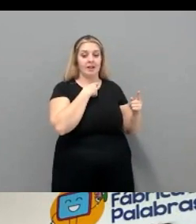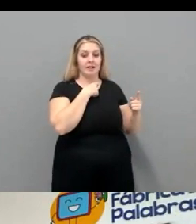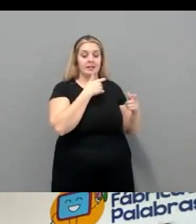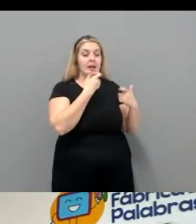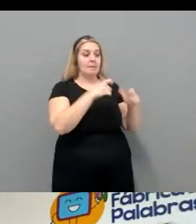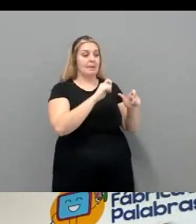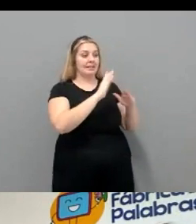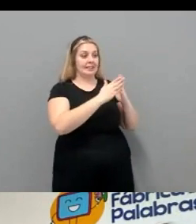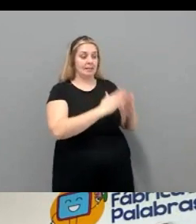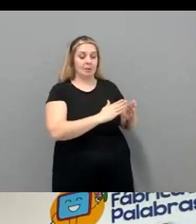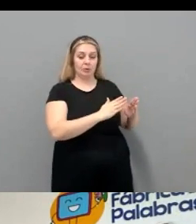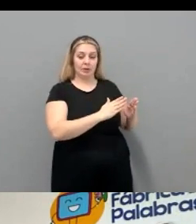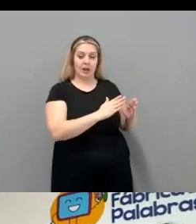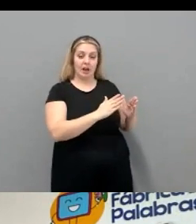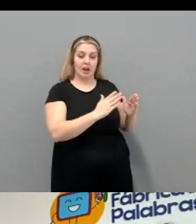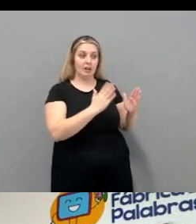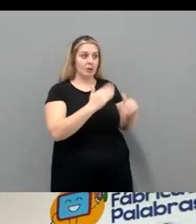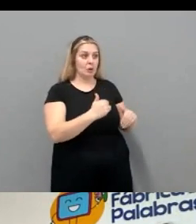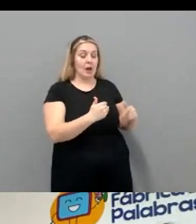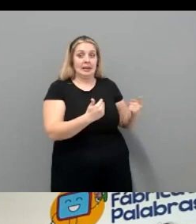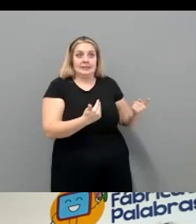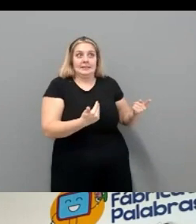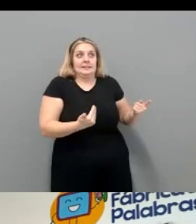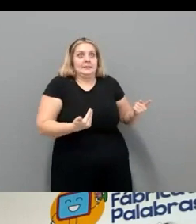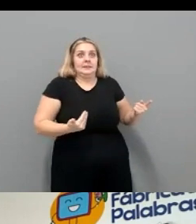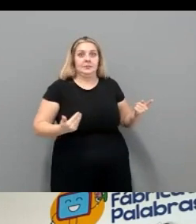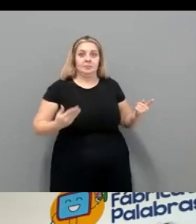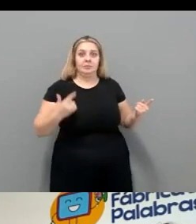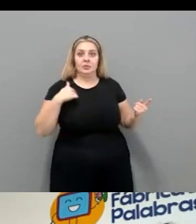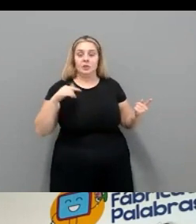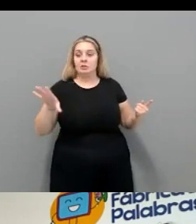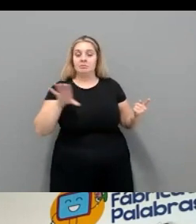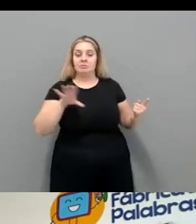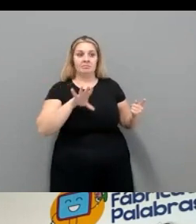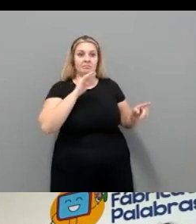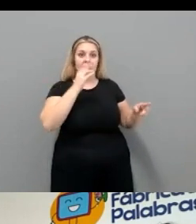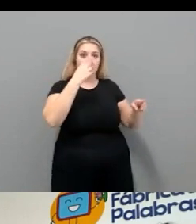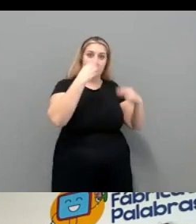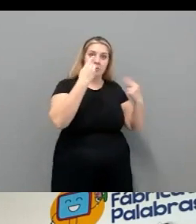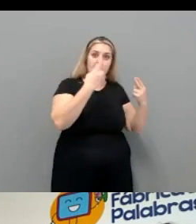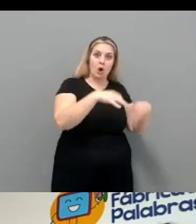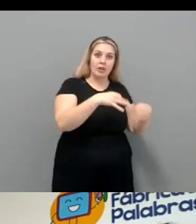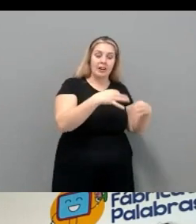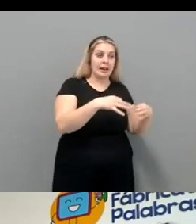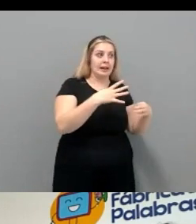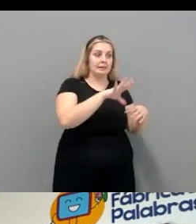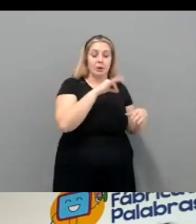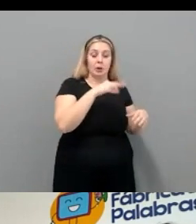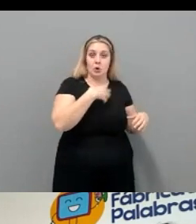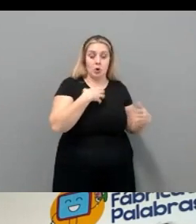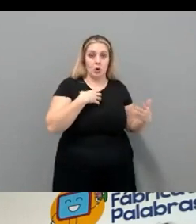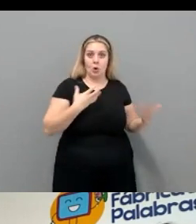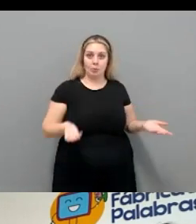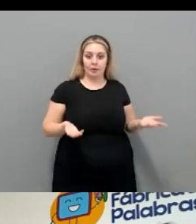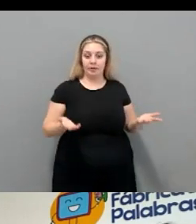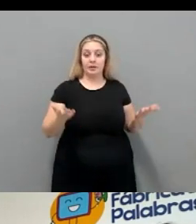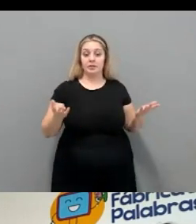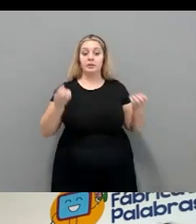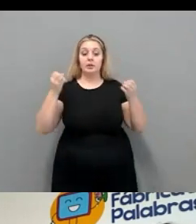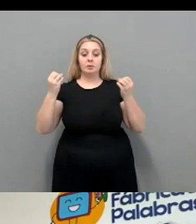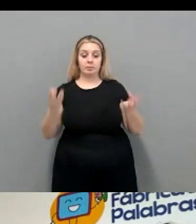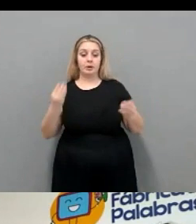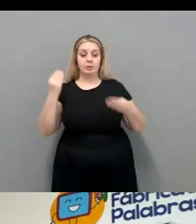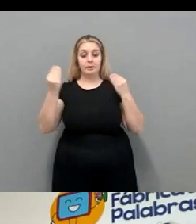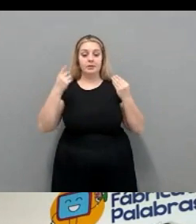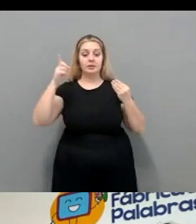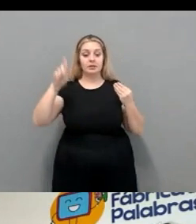más terapéutica, pues hasta qué punto opto por la ordinaria, ¿no? Entonces, bueno, yo creo que también se